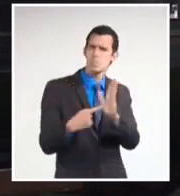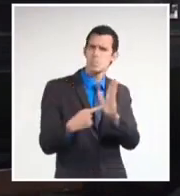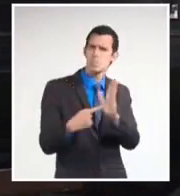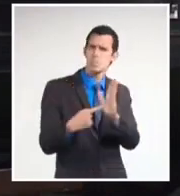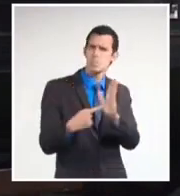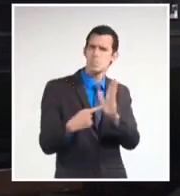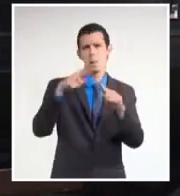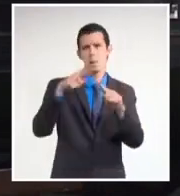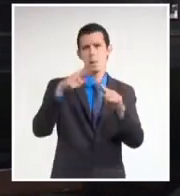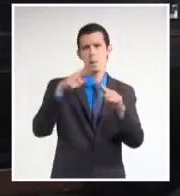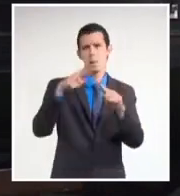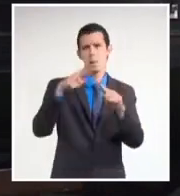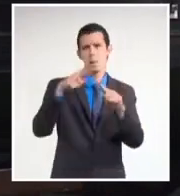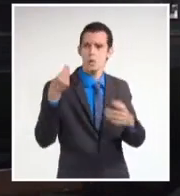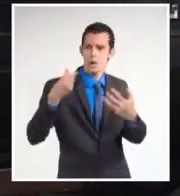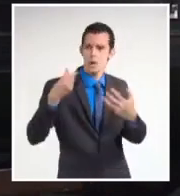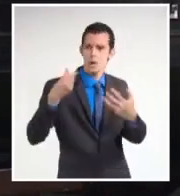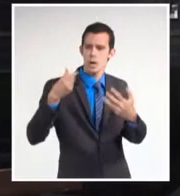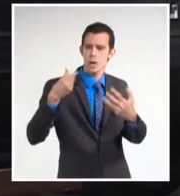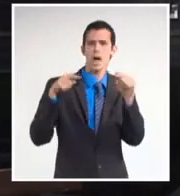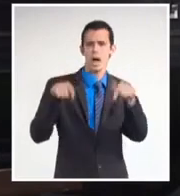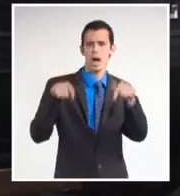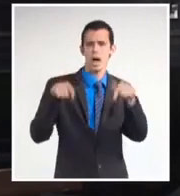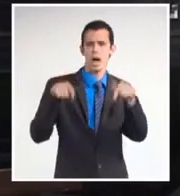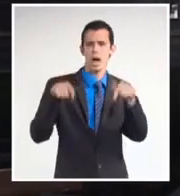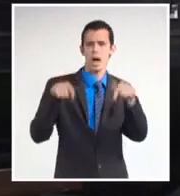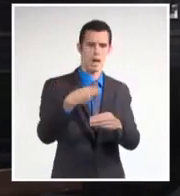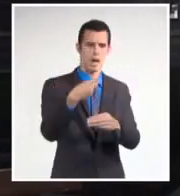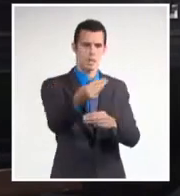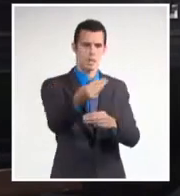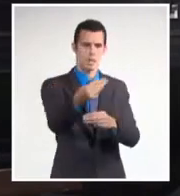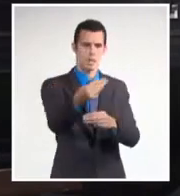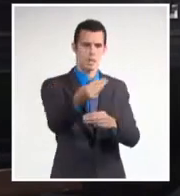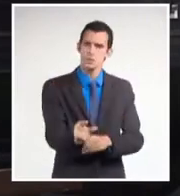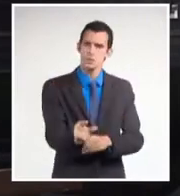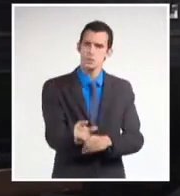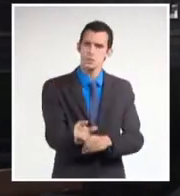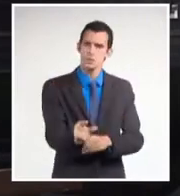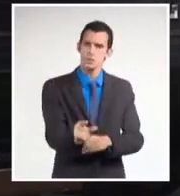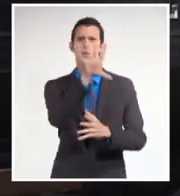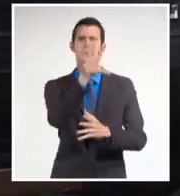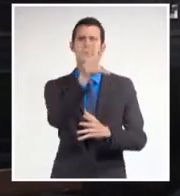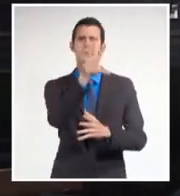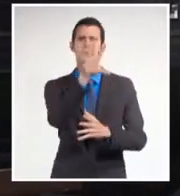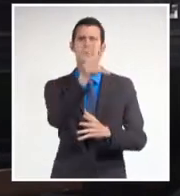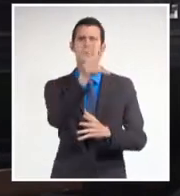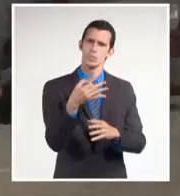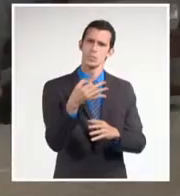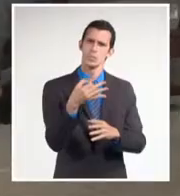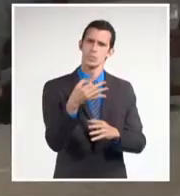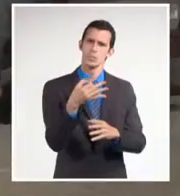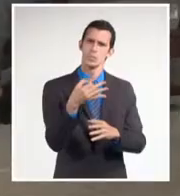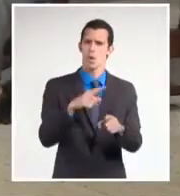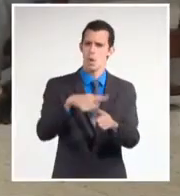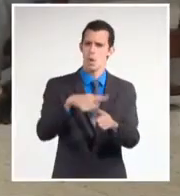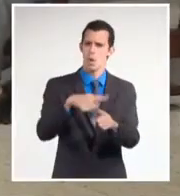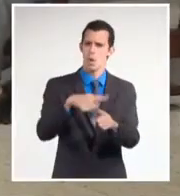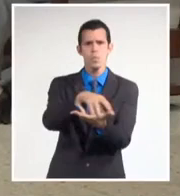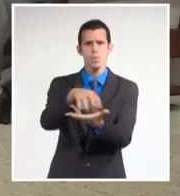azucarera es fuente de empleo para los trabajadores en más de 50 municipios y batalles del país. Yo conversaba en...